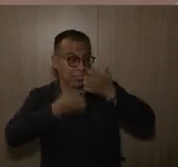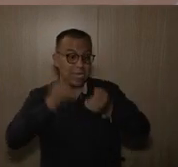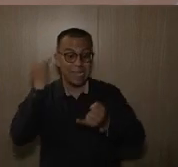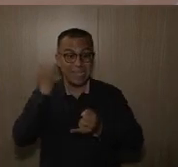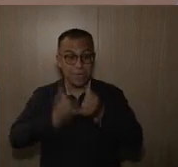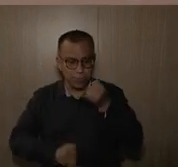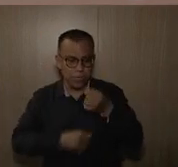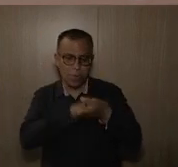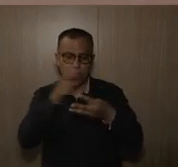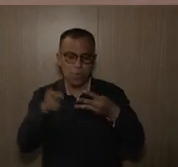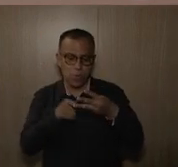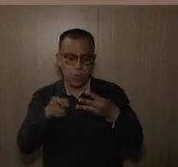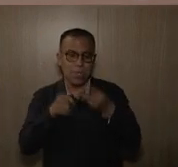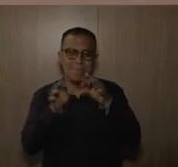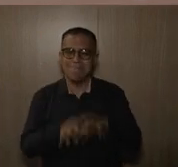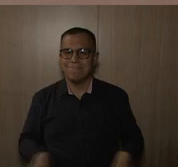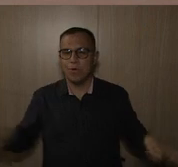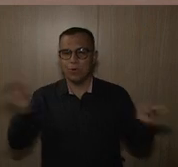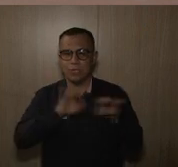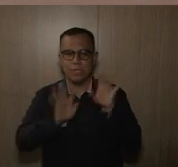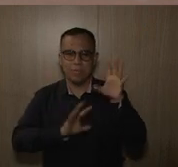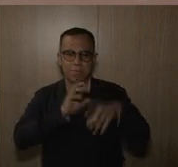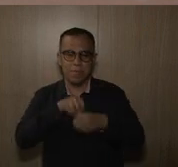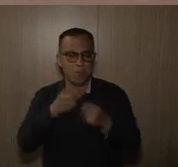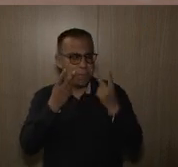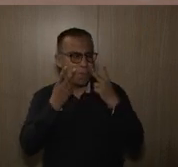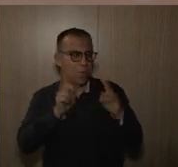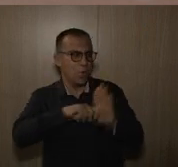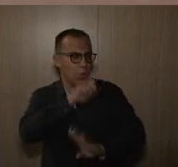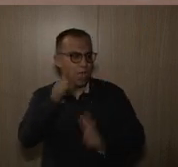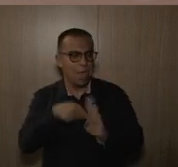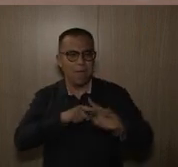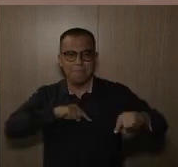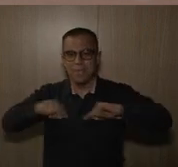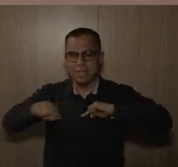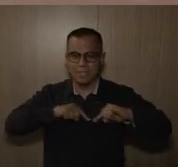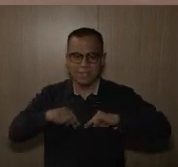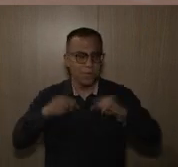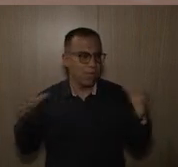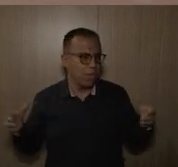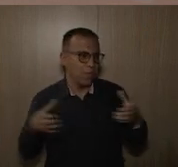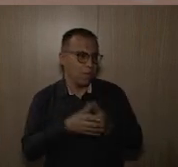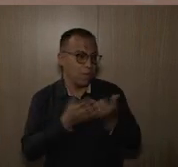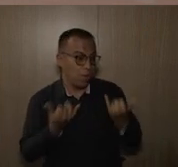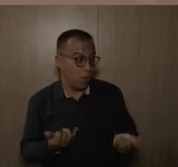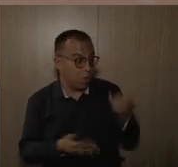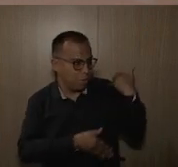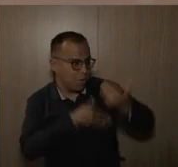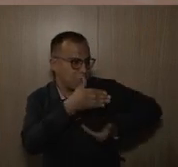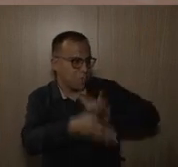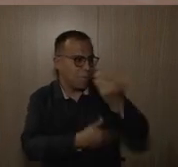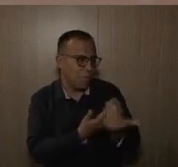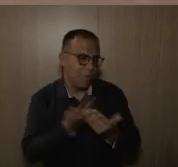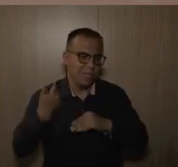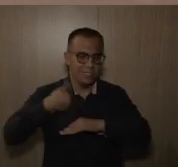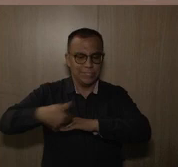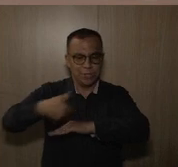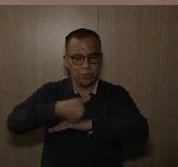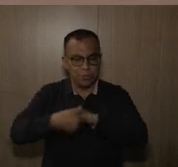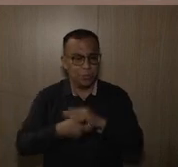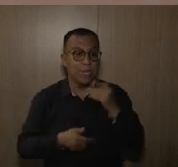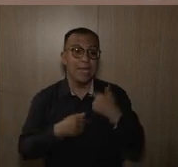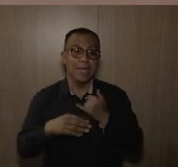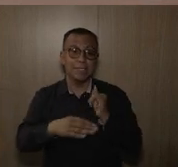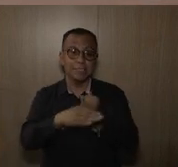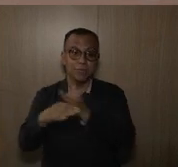una función muy importante, que es la proyección de los actos administrativos por medio de los cuales se resuelven las solicitudes de trámites